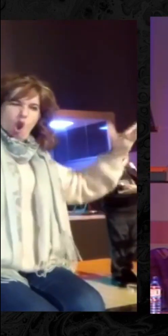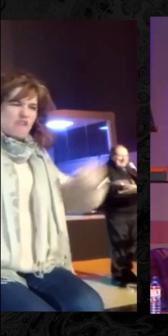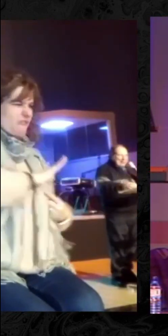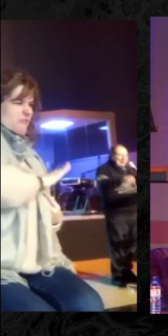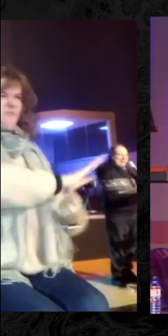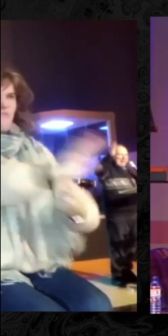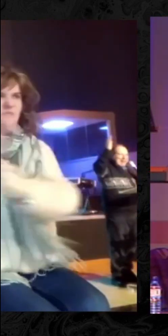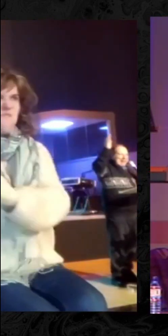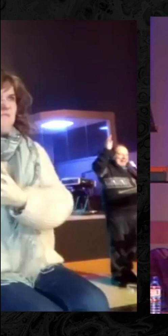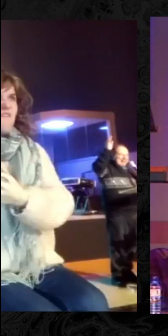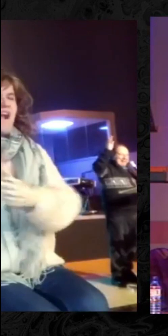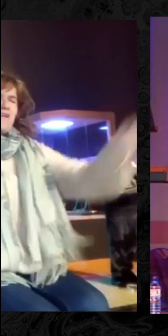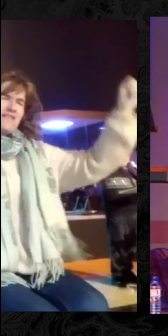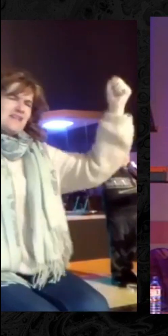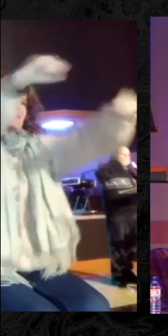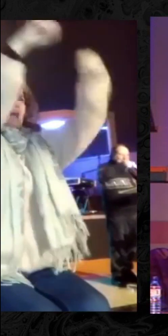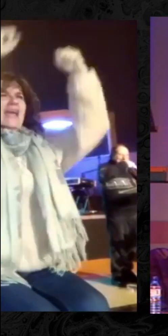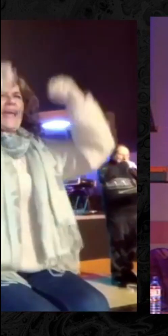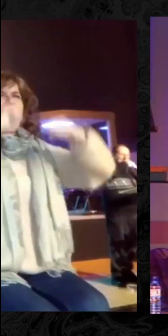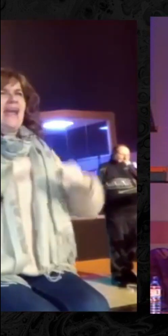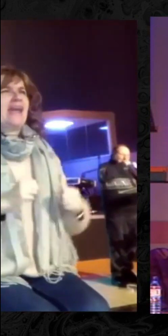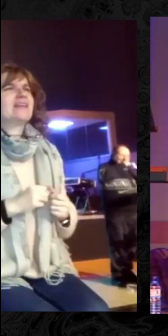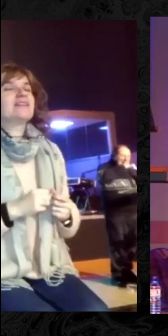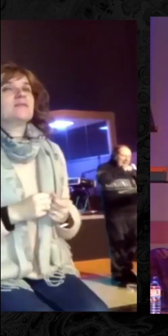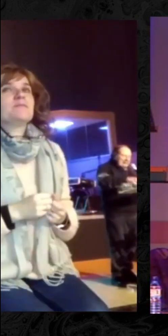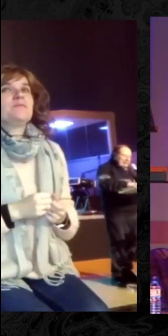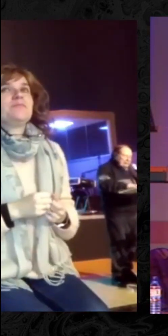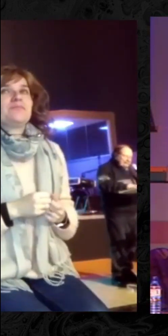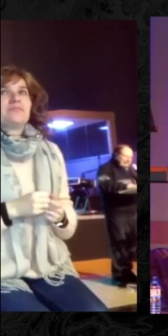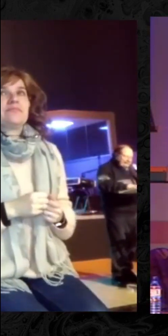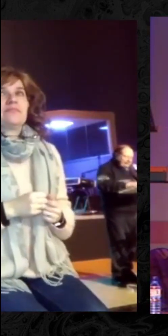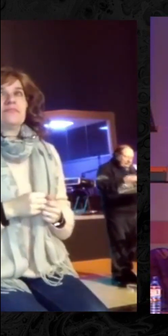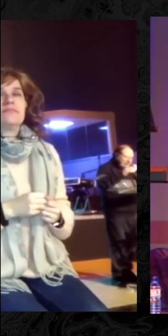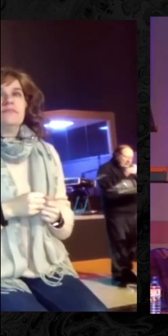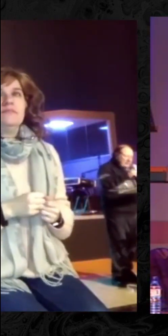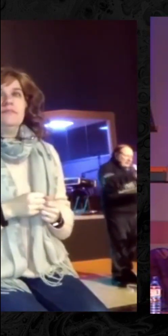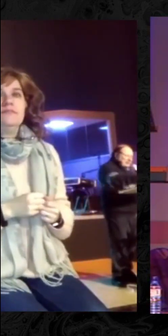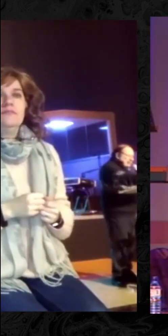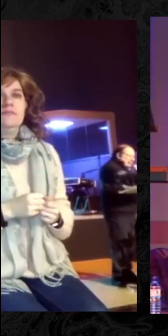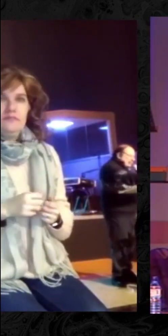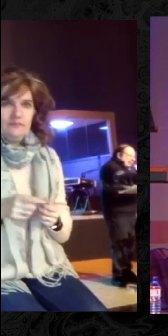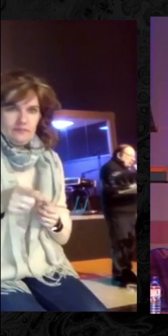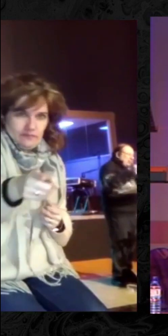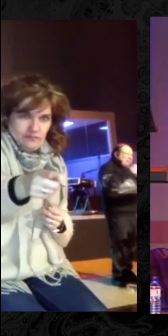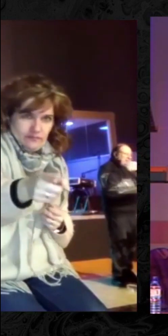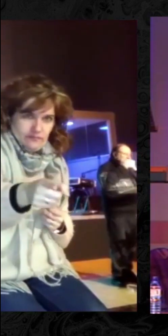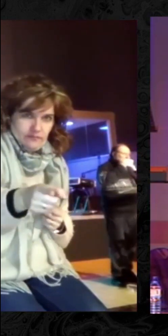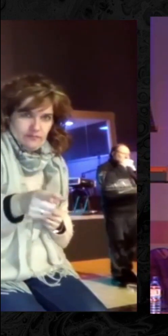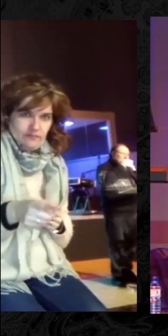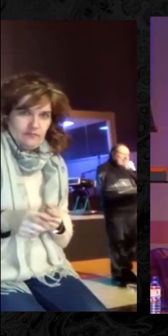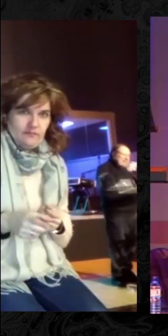y tan fuerte Amén ahora estaban diciendo en estos